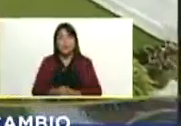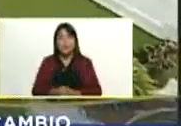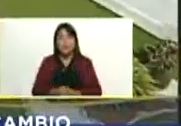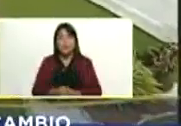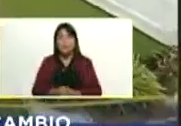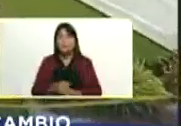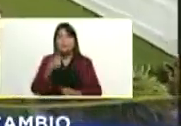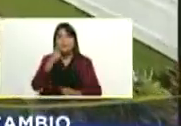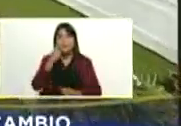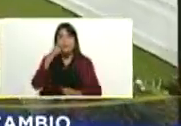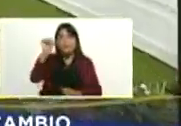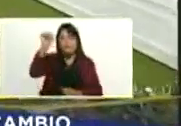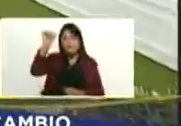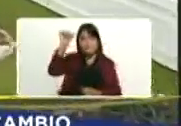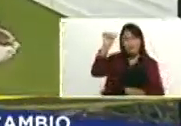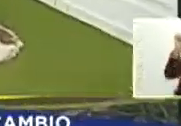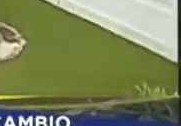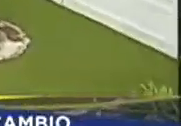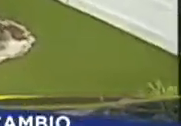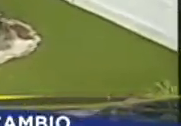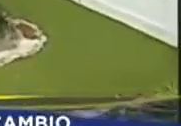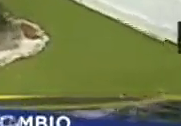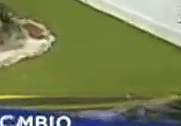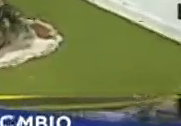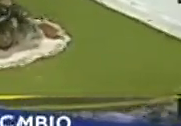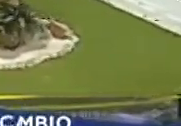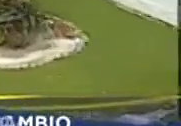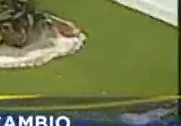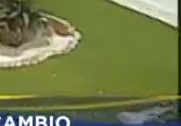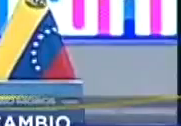es a empeorar en los años por venir,